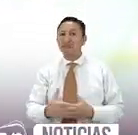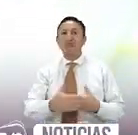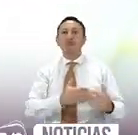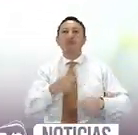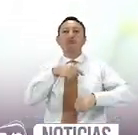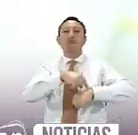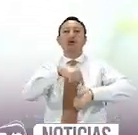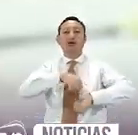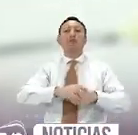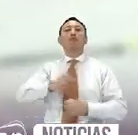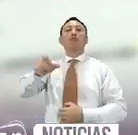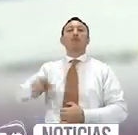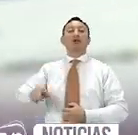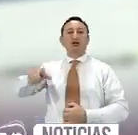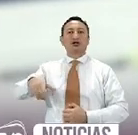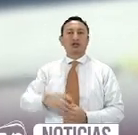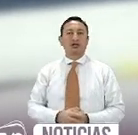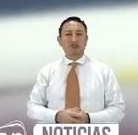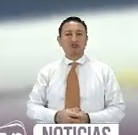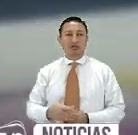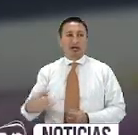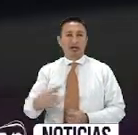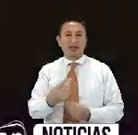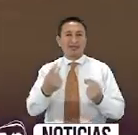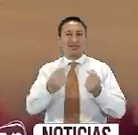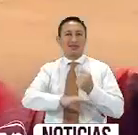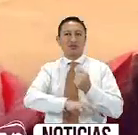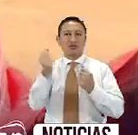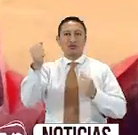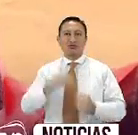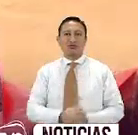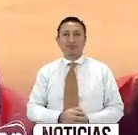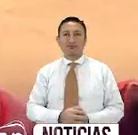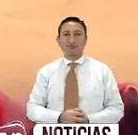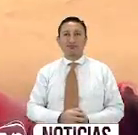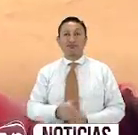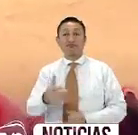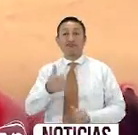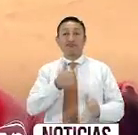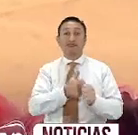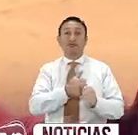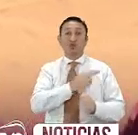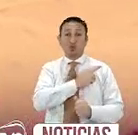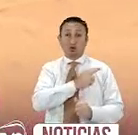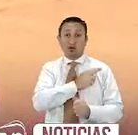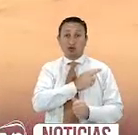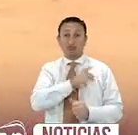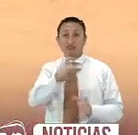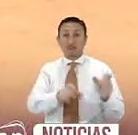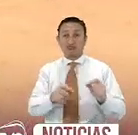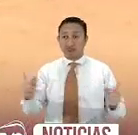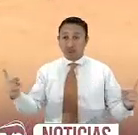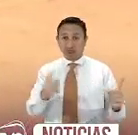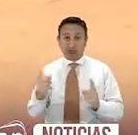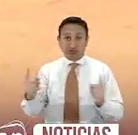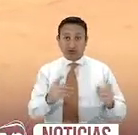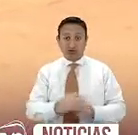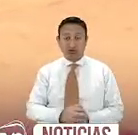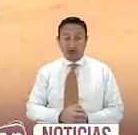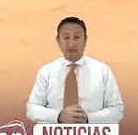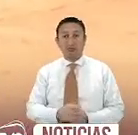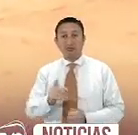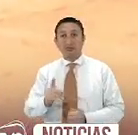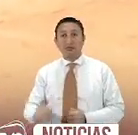hora, los delincuentes madrugan para acabar rápido su día. Aquí hay una universidad, preuniversitario. Se